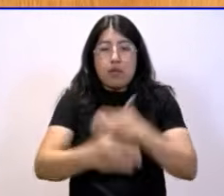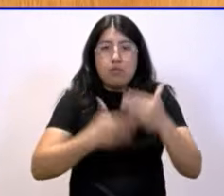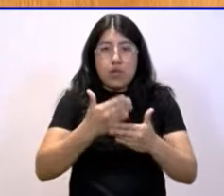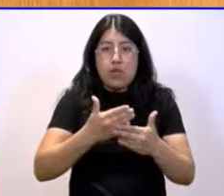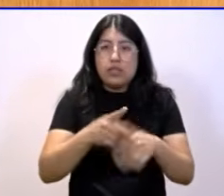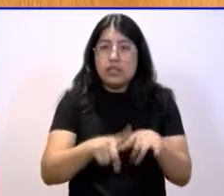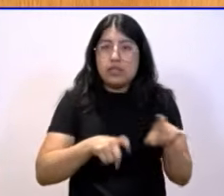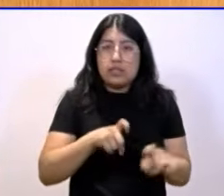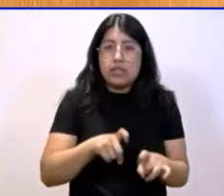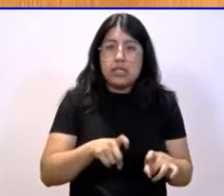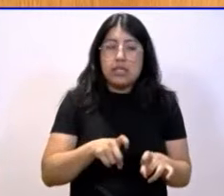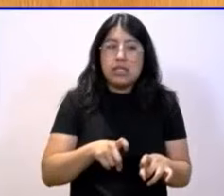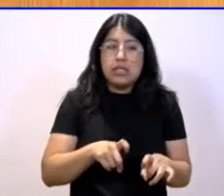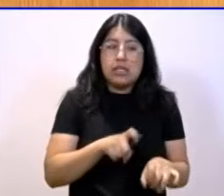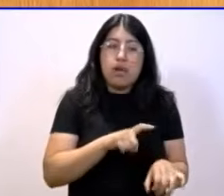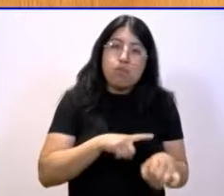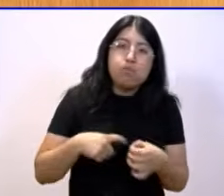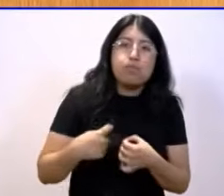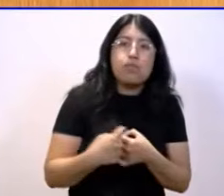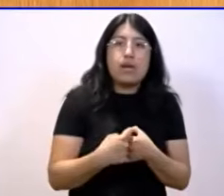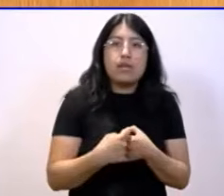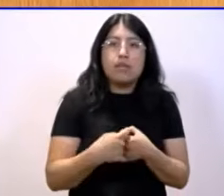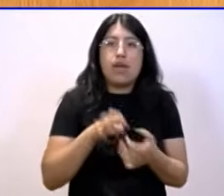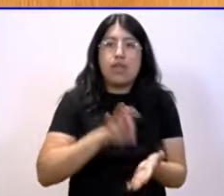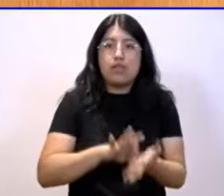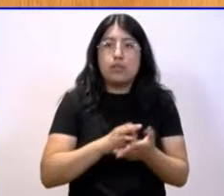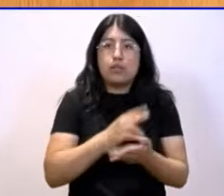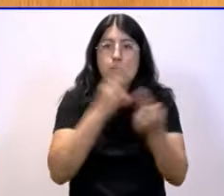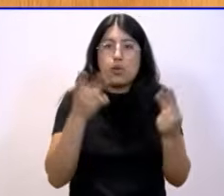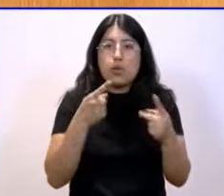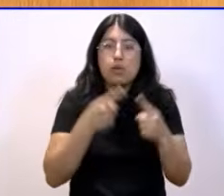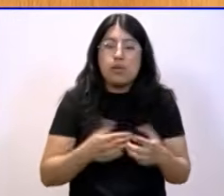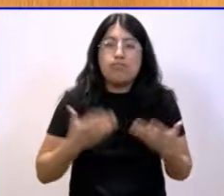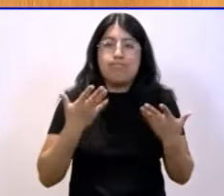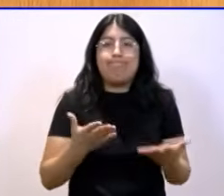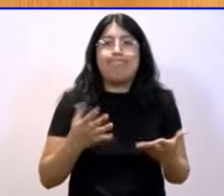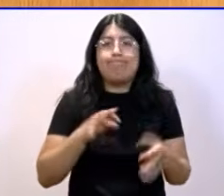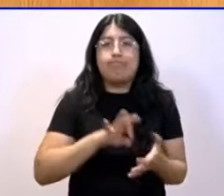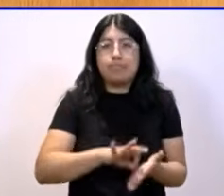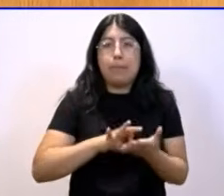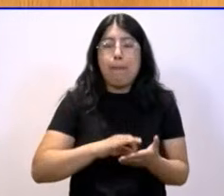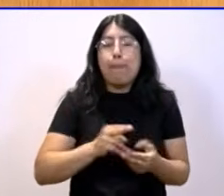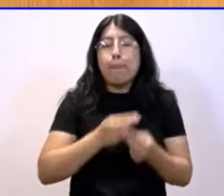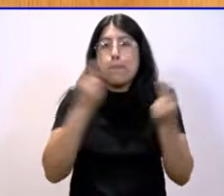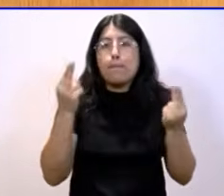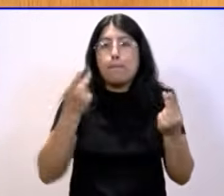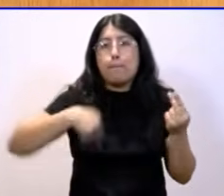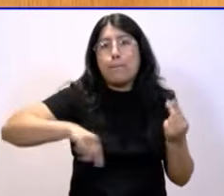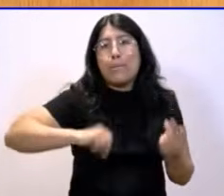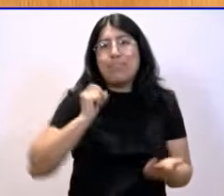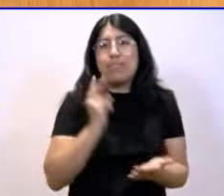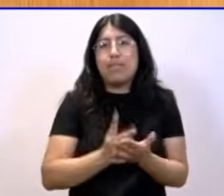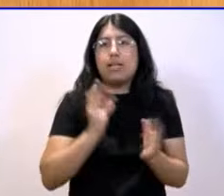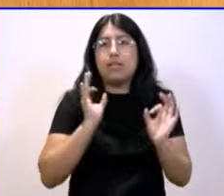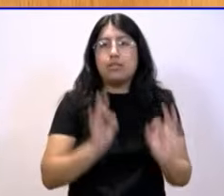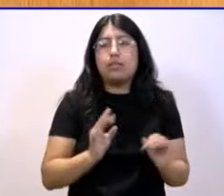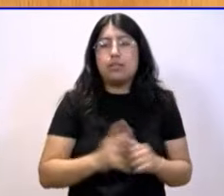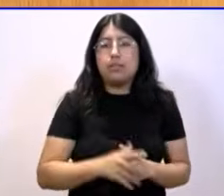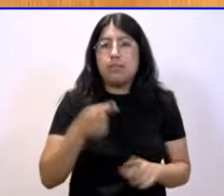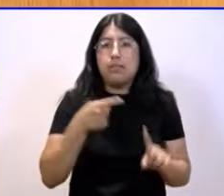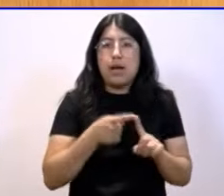y entrar a formar parte de la administración pública, a prestar servicios públicos. Ese es nuestro reto como administración que tiene las competencias que